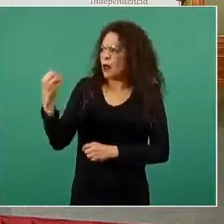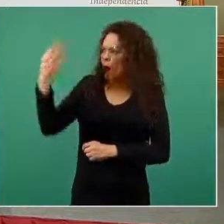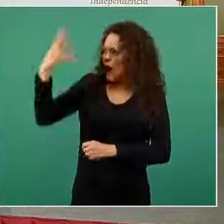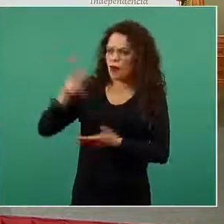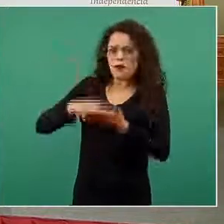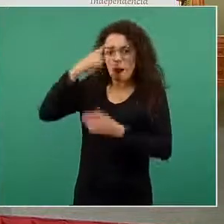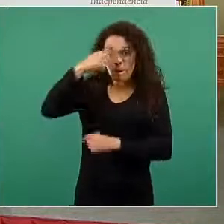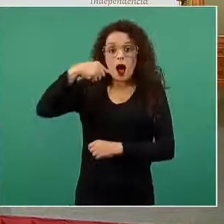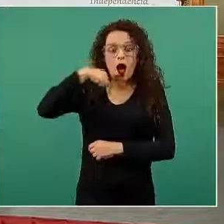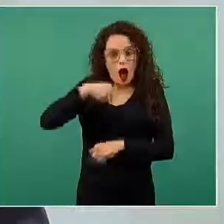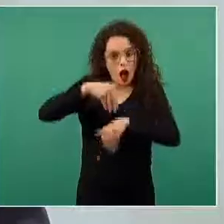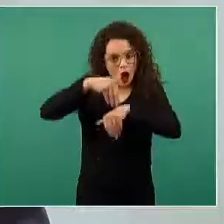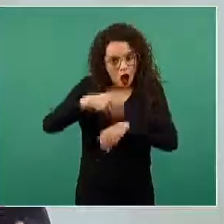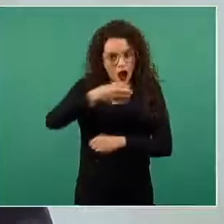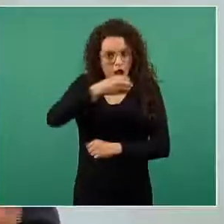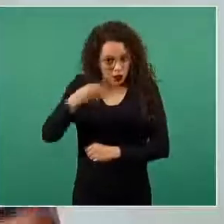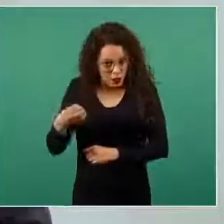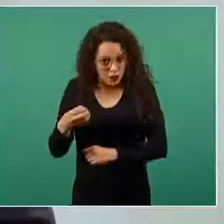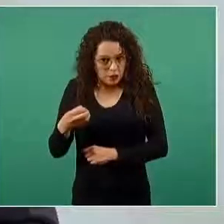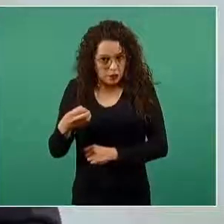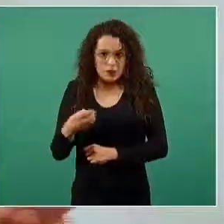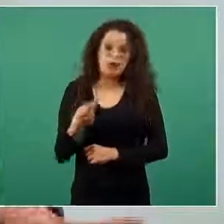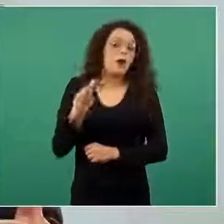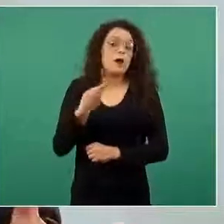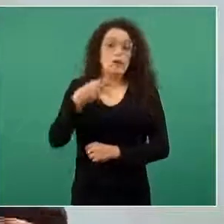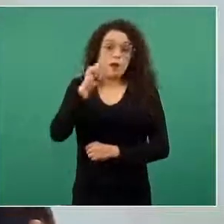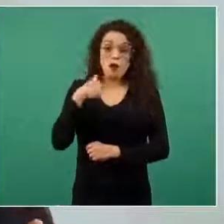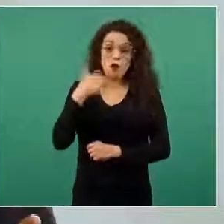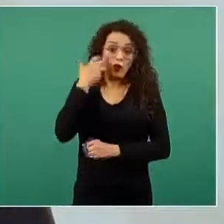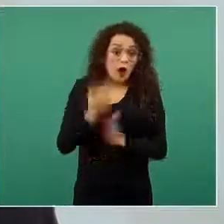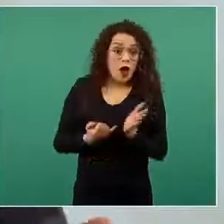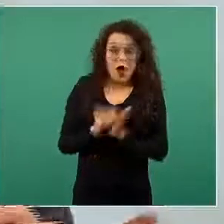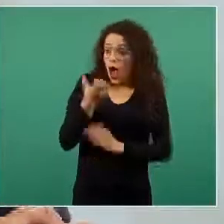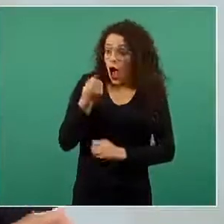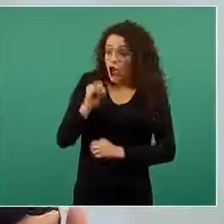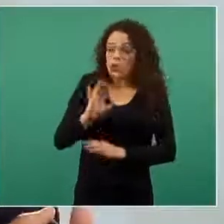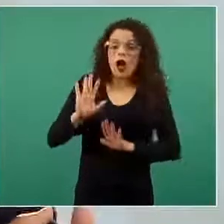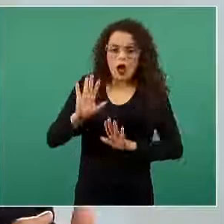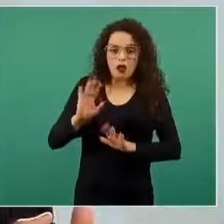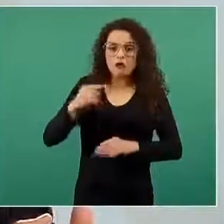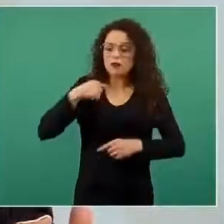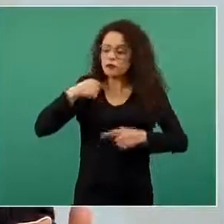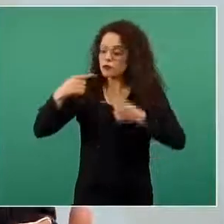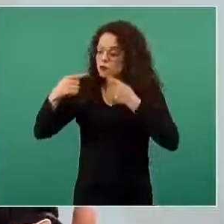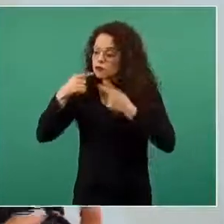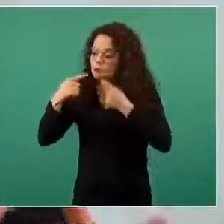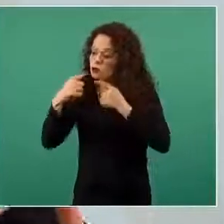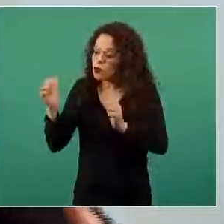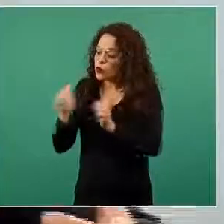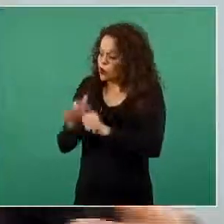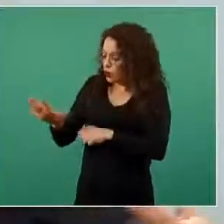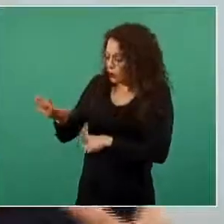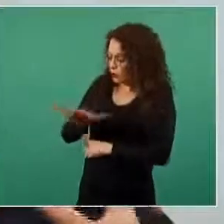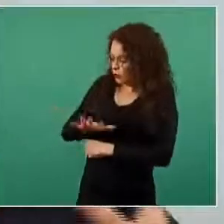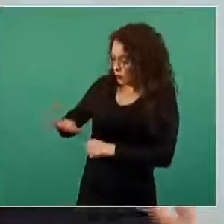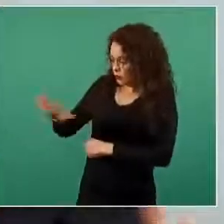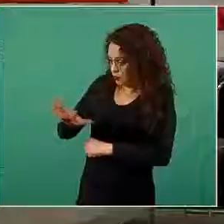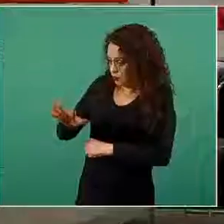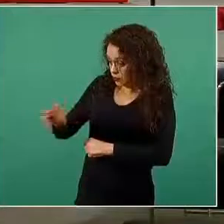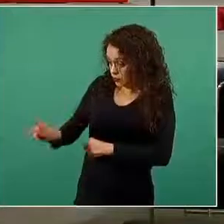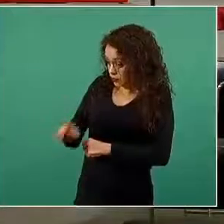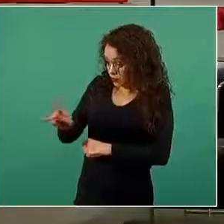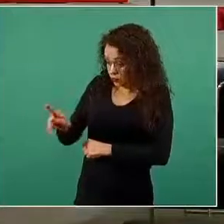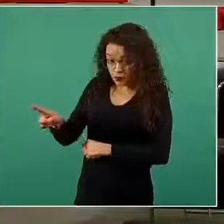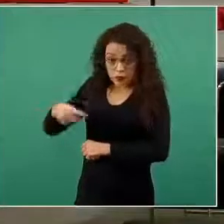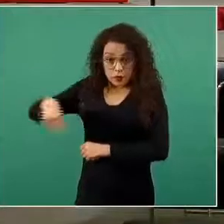estas indicaciones, pero no solo es yo las sigo porque decido seguirlas, sino es hago un consenso con mi población, y si mi población está